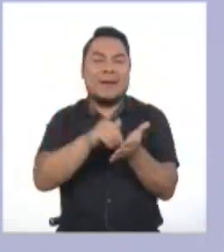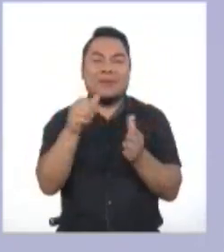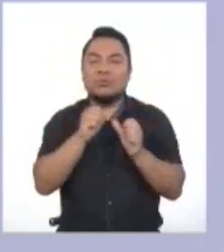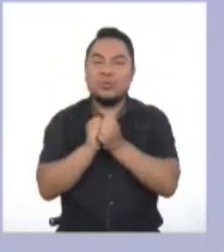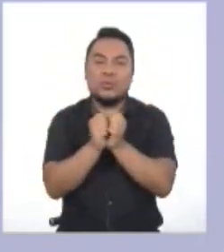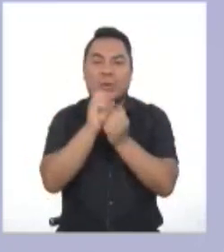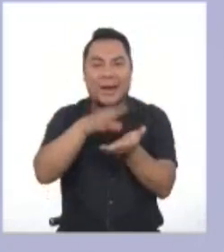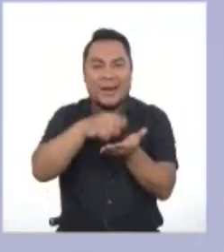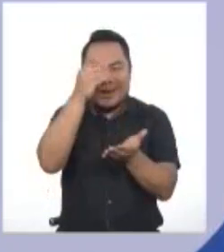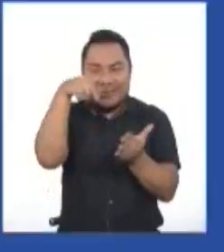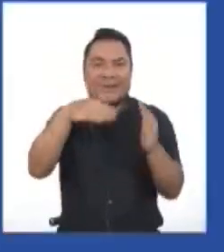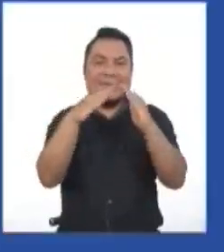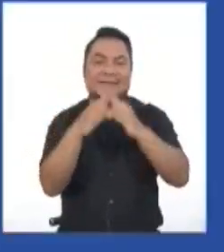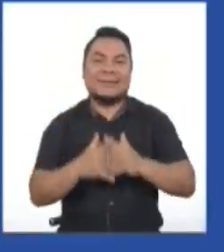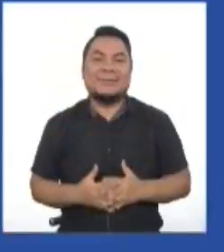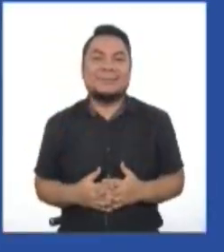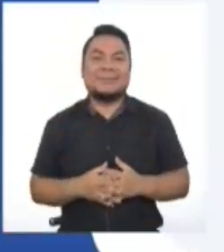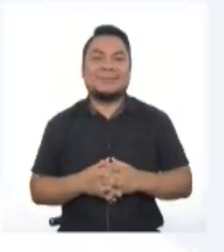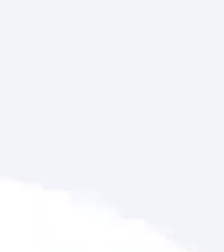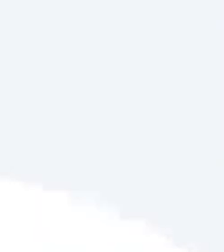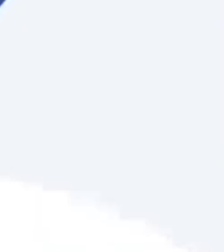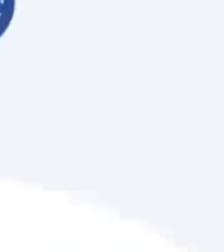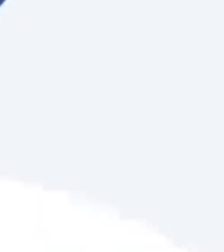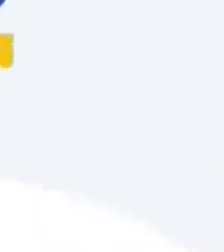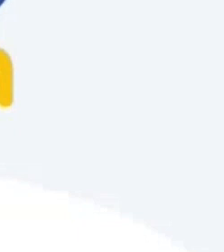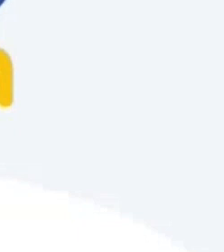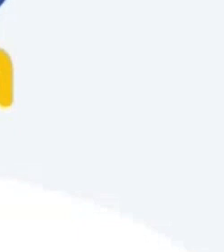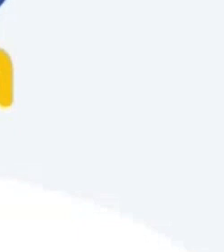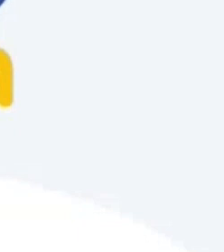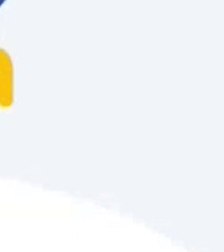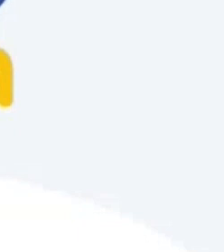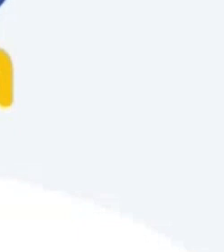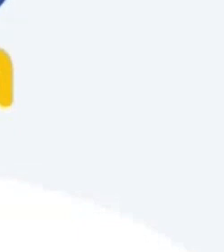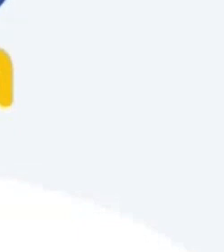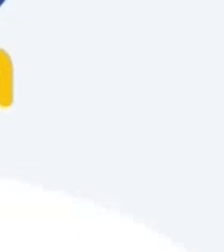seguir juntos aquí en Aprendo en Casa.